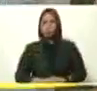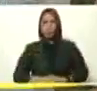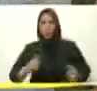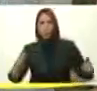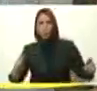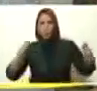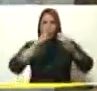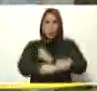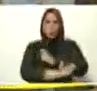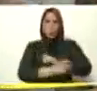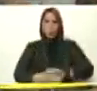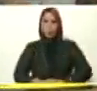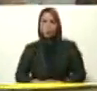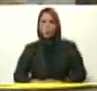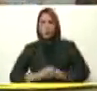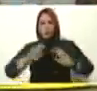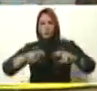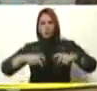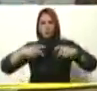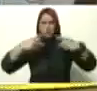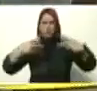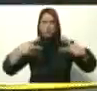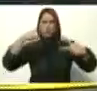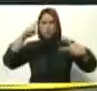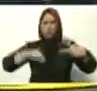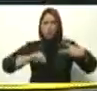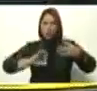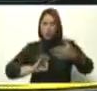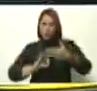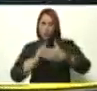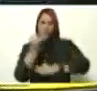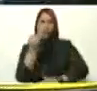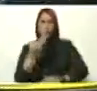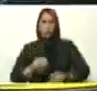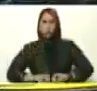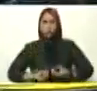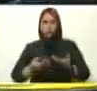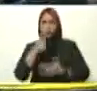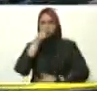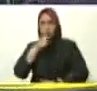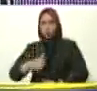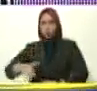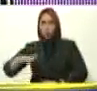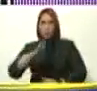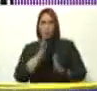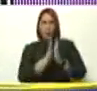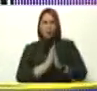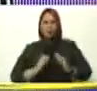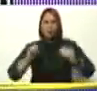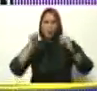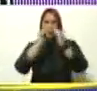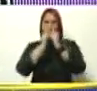cambio, de renovación y de refundación que ha dado el pueblo de Anzoátegui.